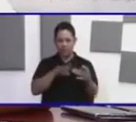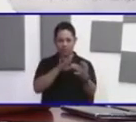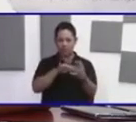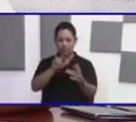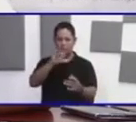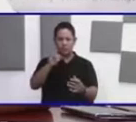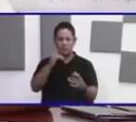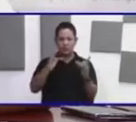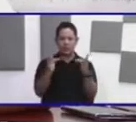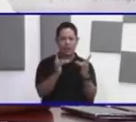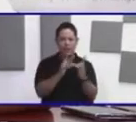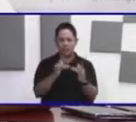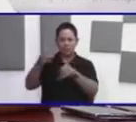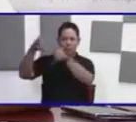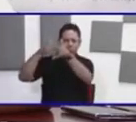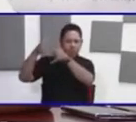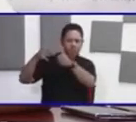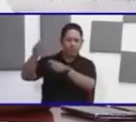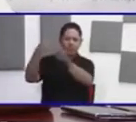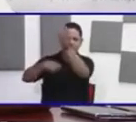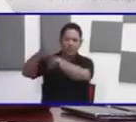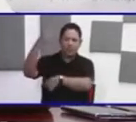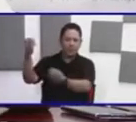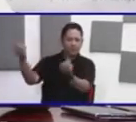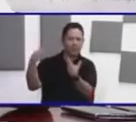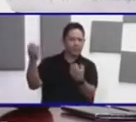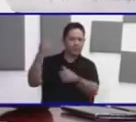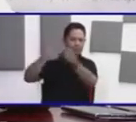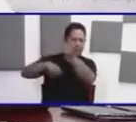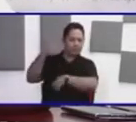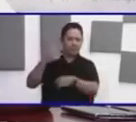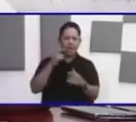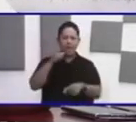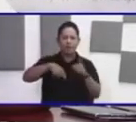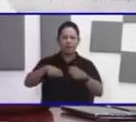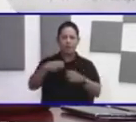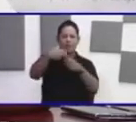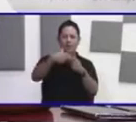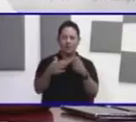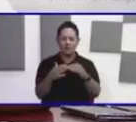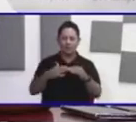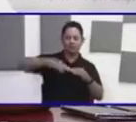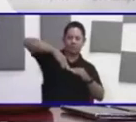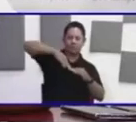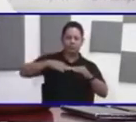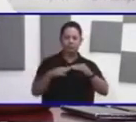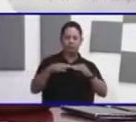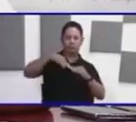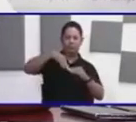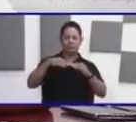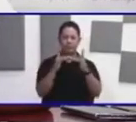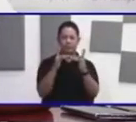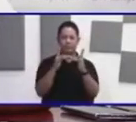UCI, llamábamos a los proveedores de camas UCI eléctricas y demás. Y